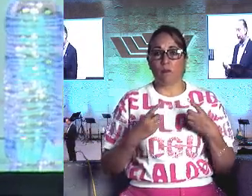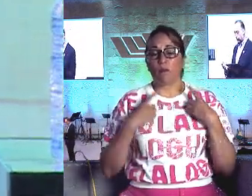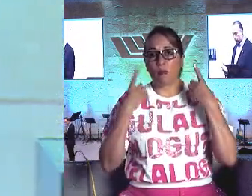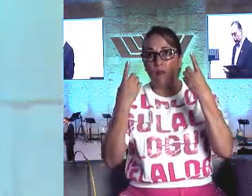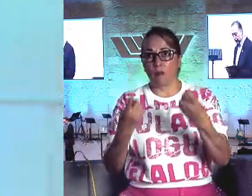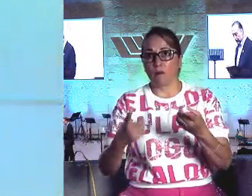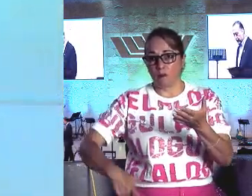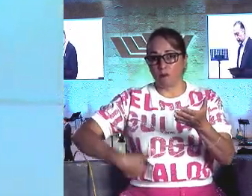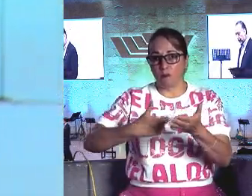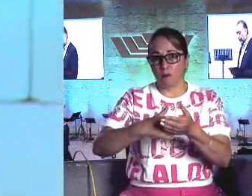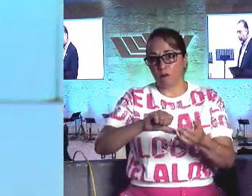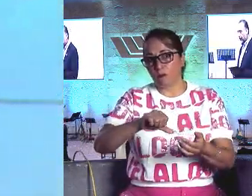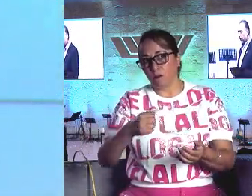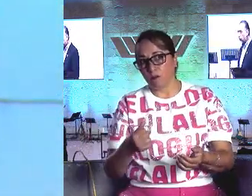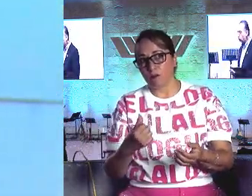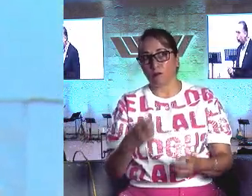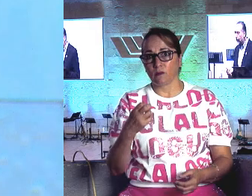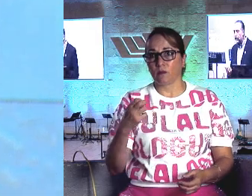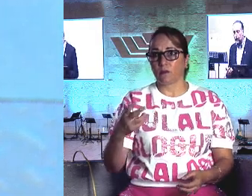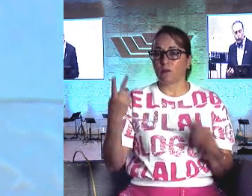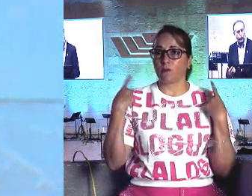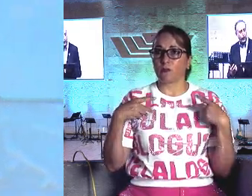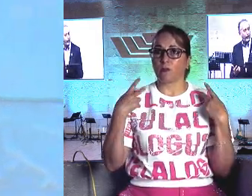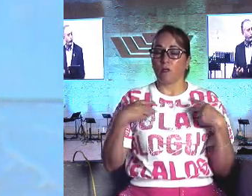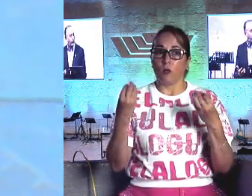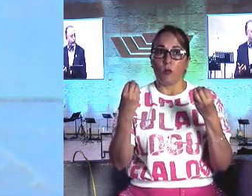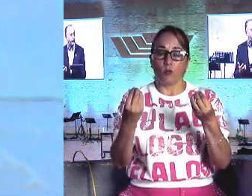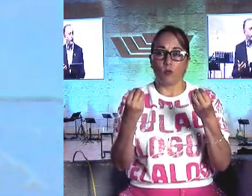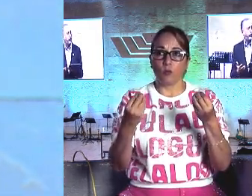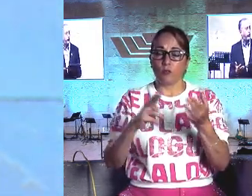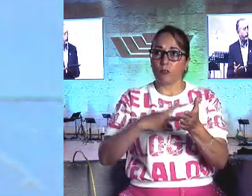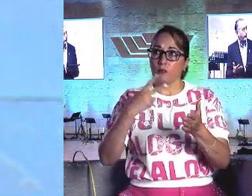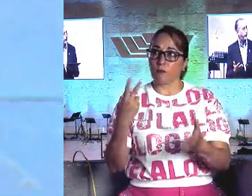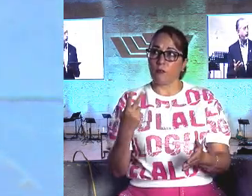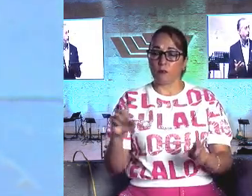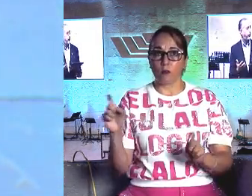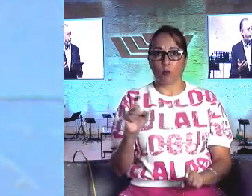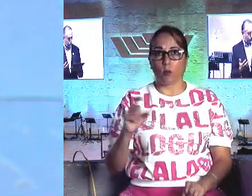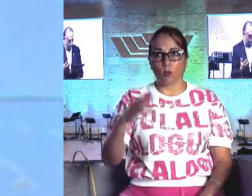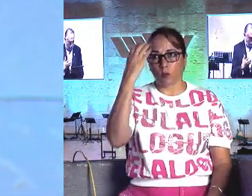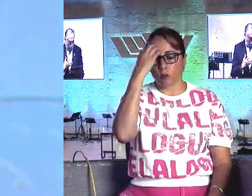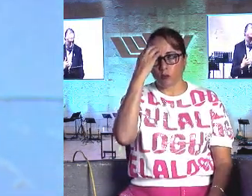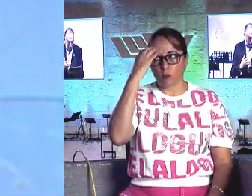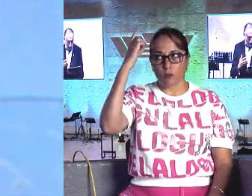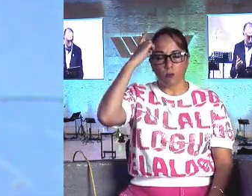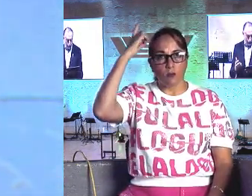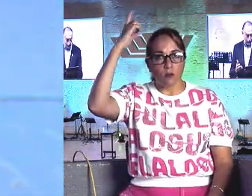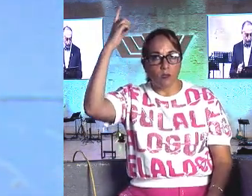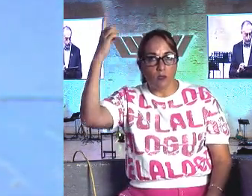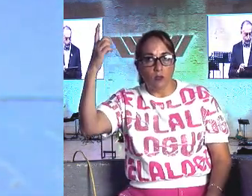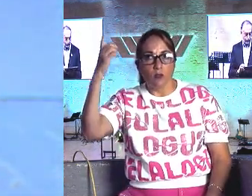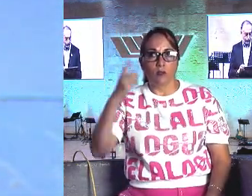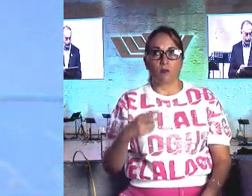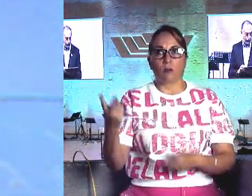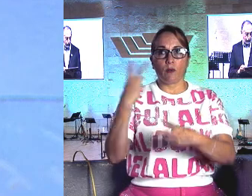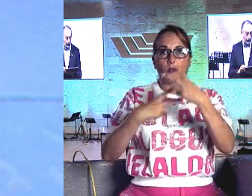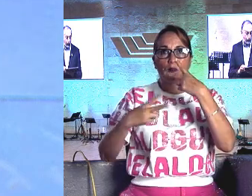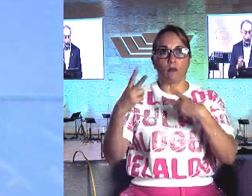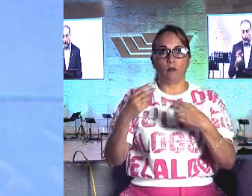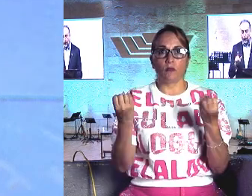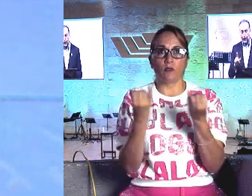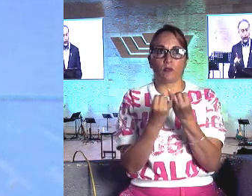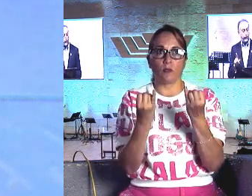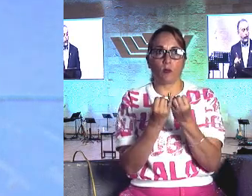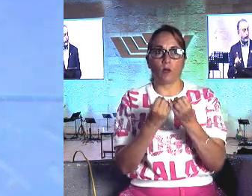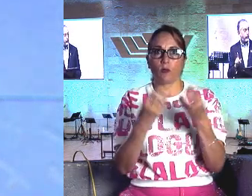en su vida. Y muchas veces llegamos a Cristo en esas condiciones, llenos de deudas. Ahora,